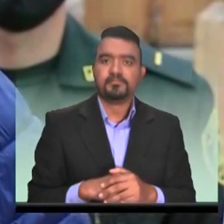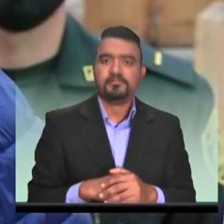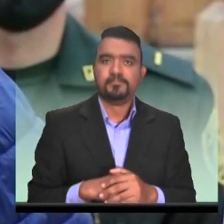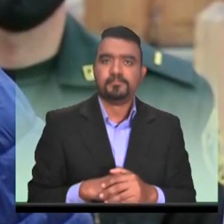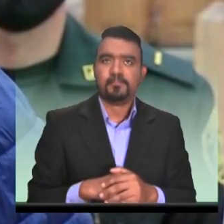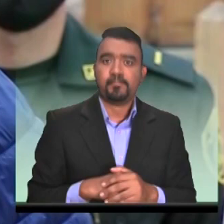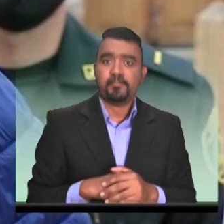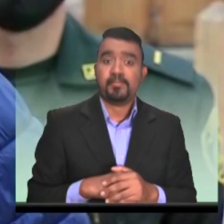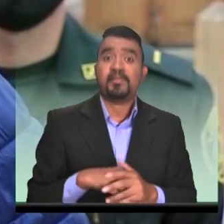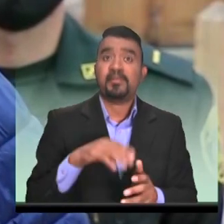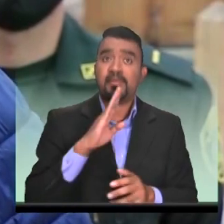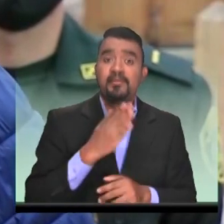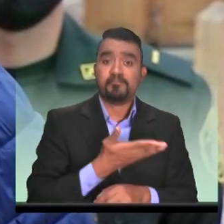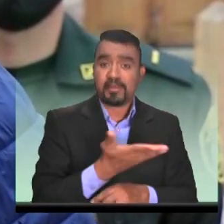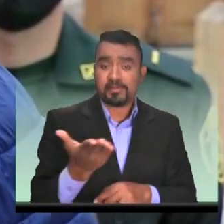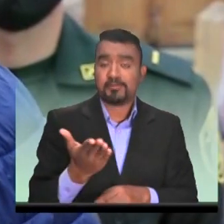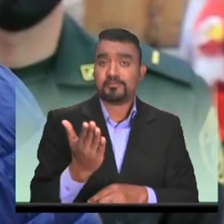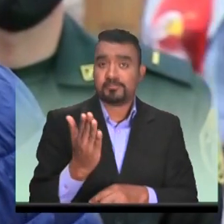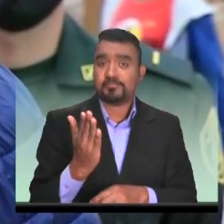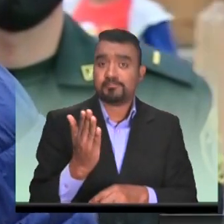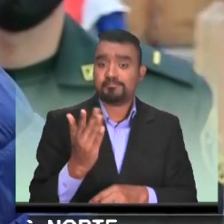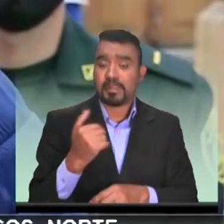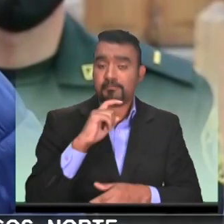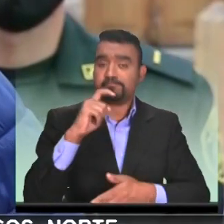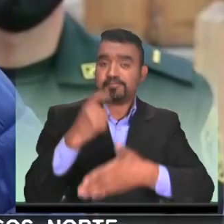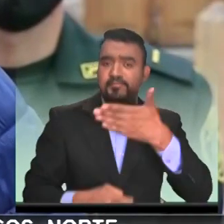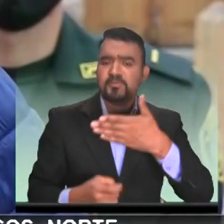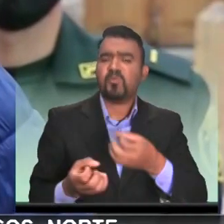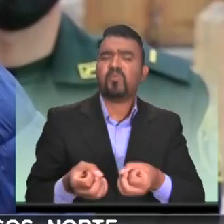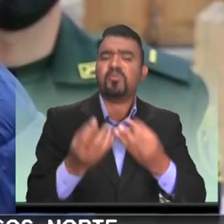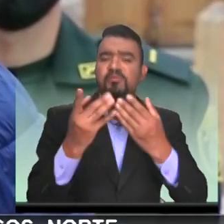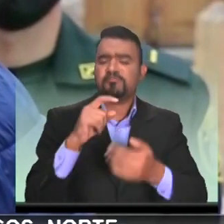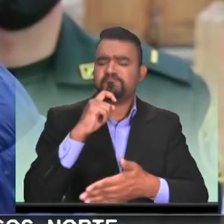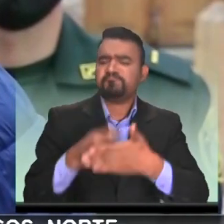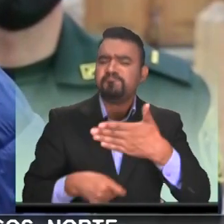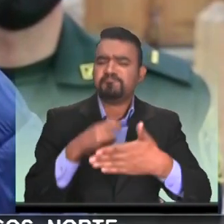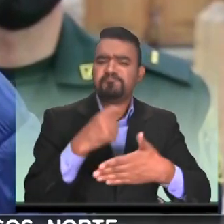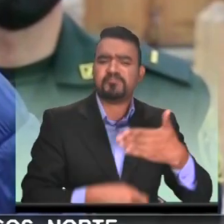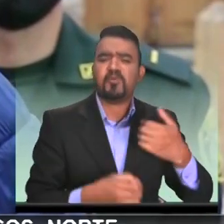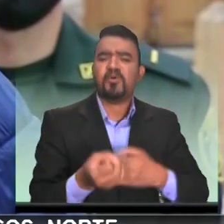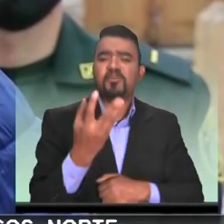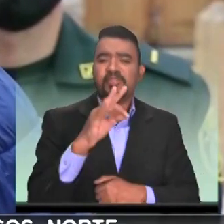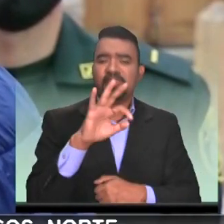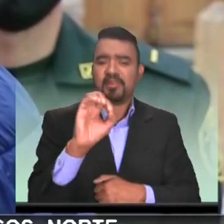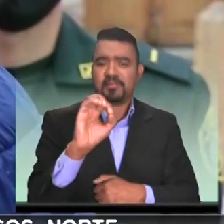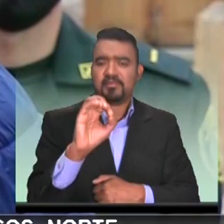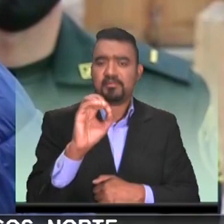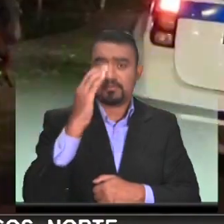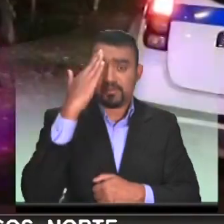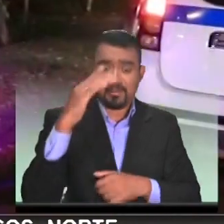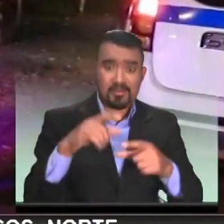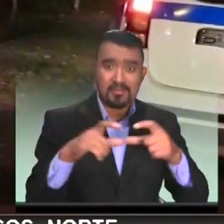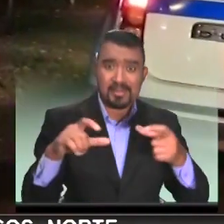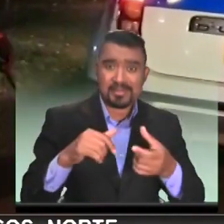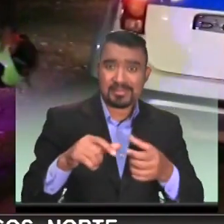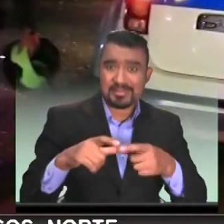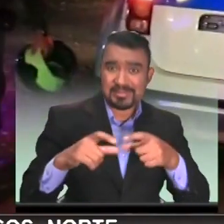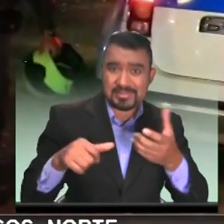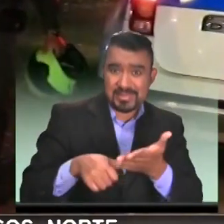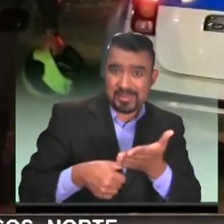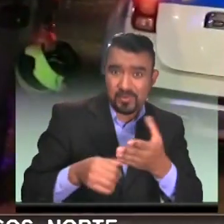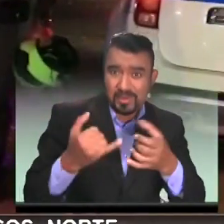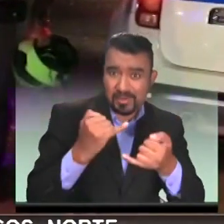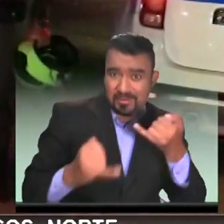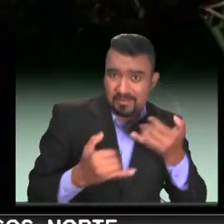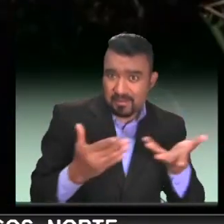30 órdenes de comparendo para las personas por violación al decreto municipal de pico y celular las autoridades